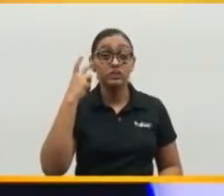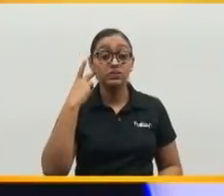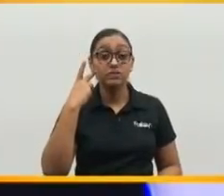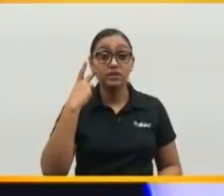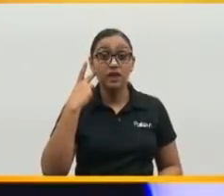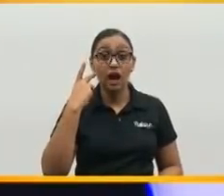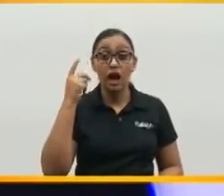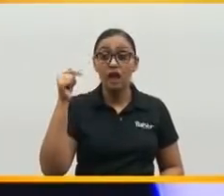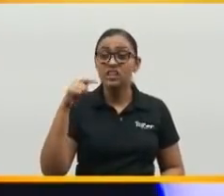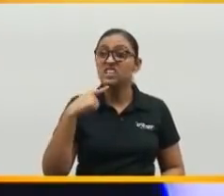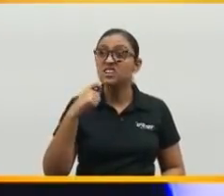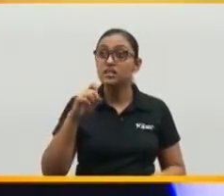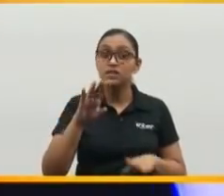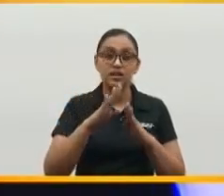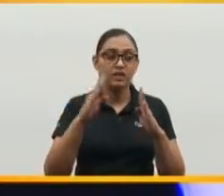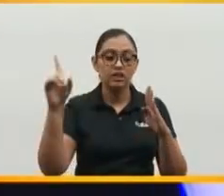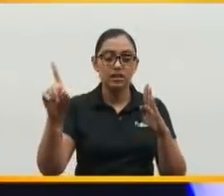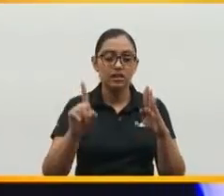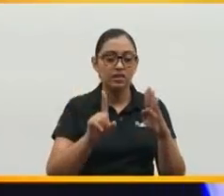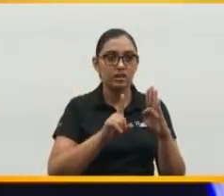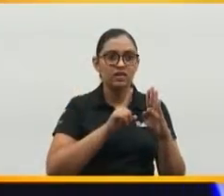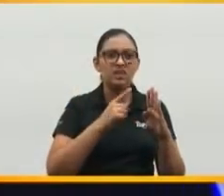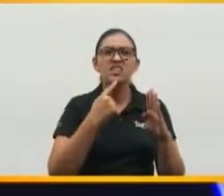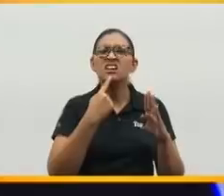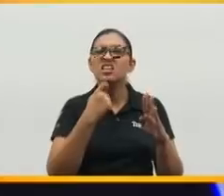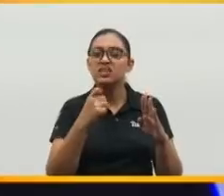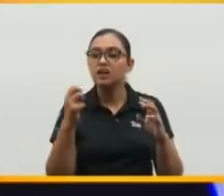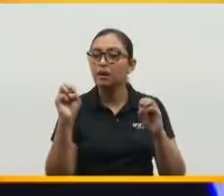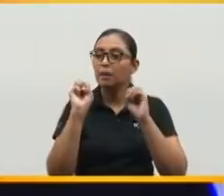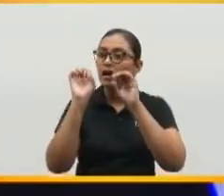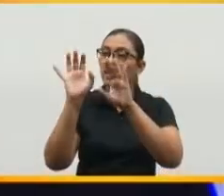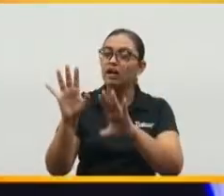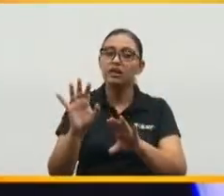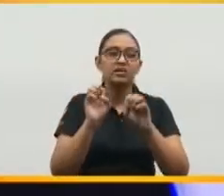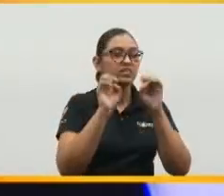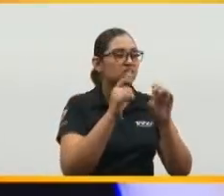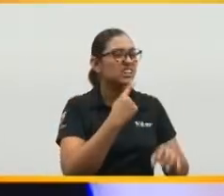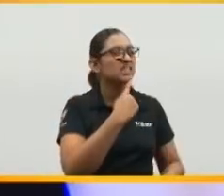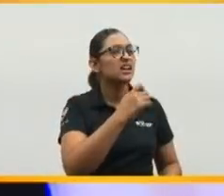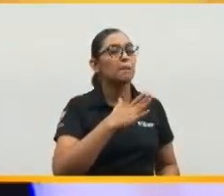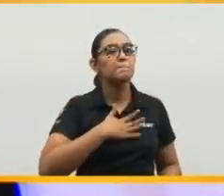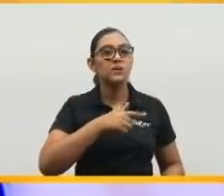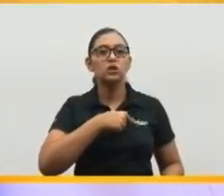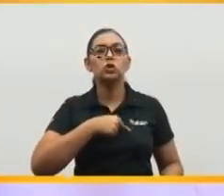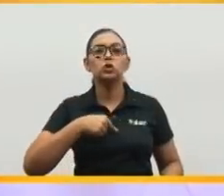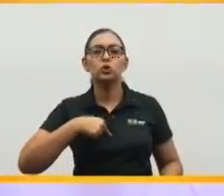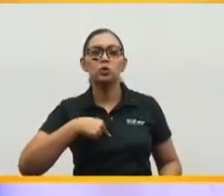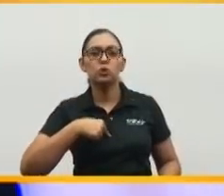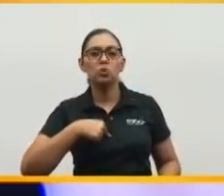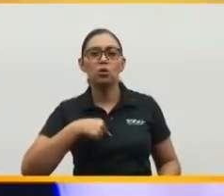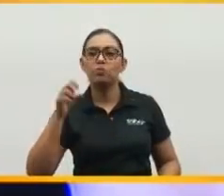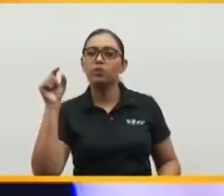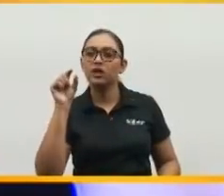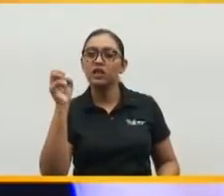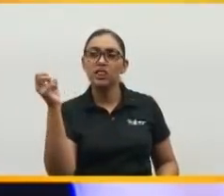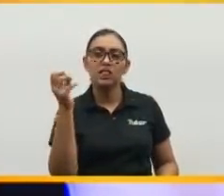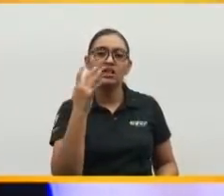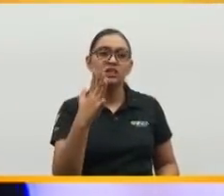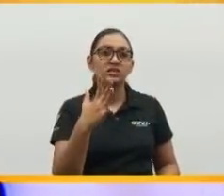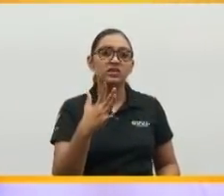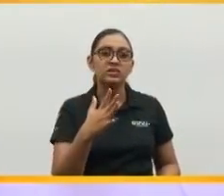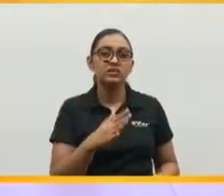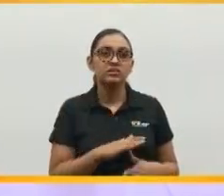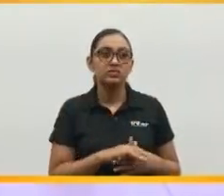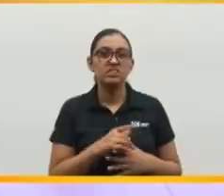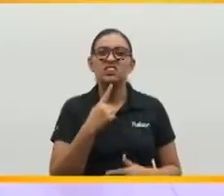casa? ¿Quién fue bendecido? ¿Quién invocó mi nombre? ¿Quién abrazó mis promesas? ¿Habrá alguien que